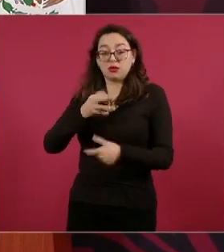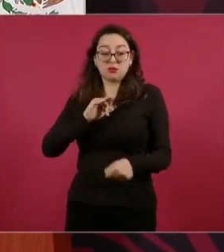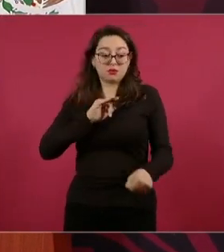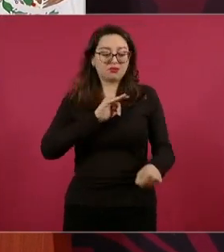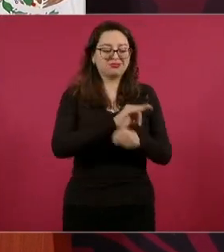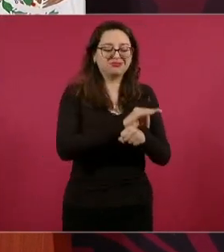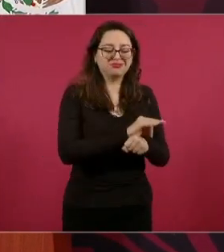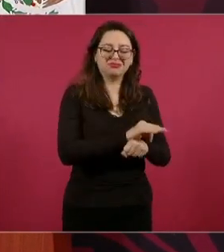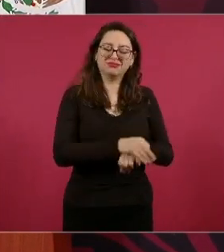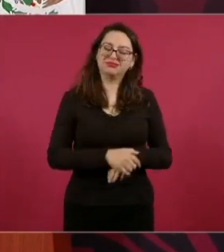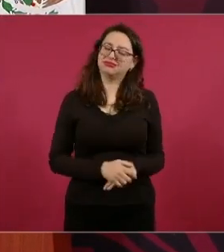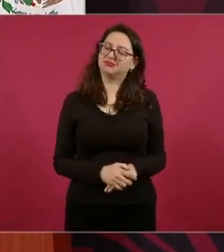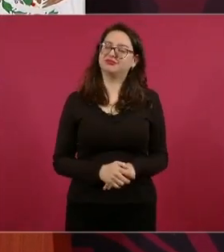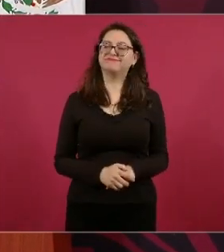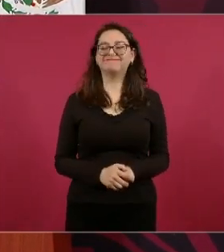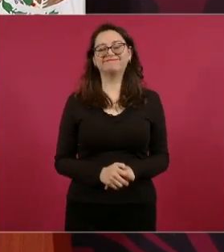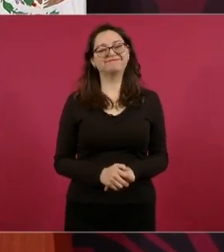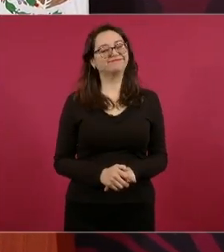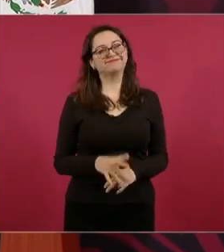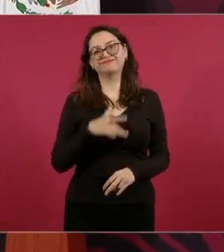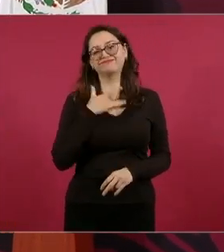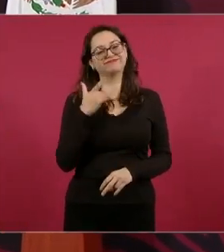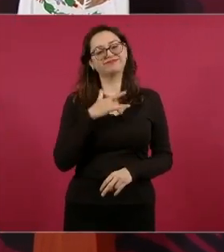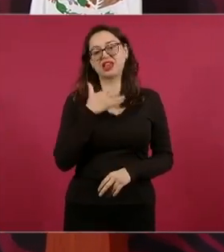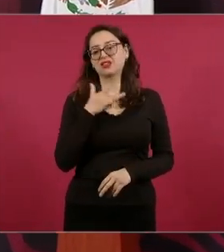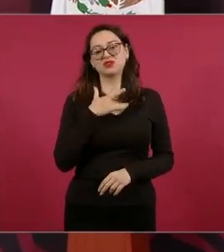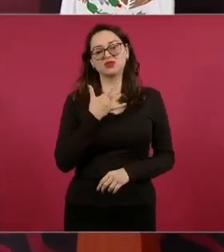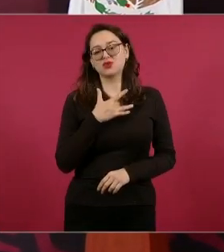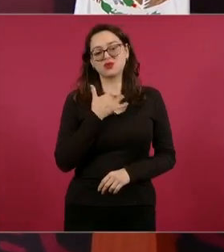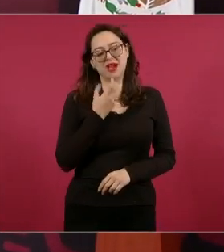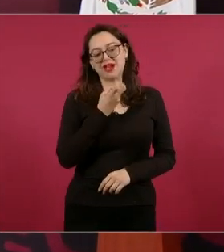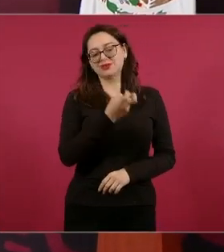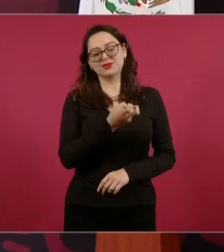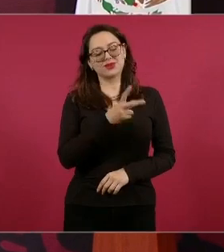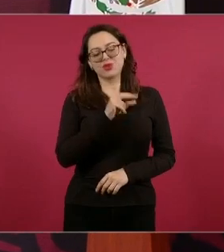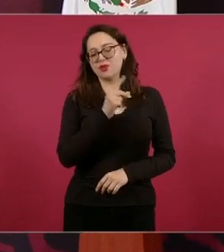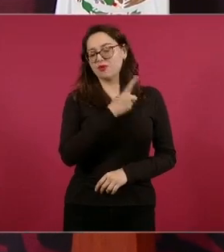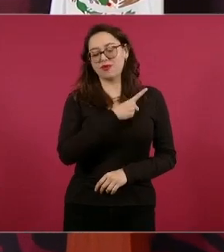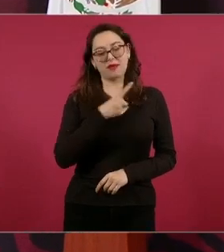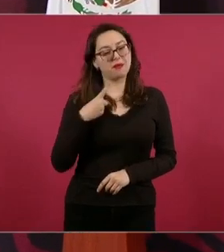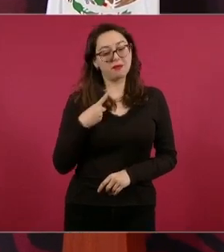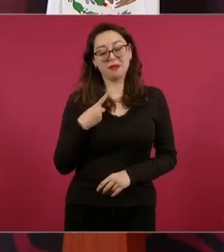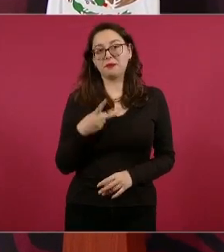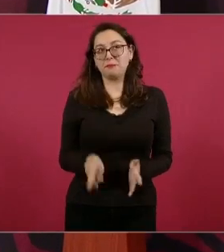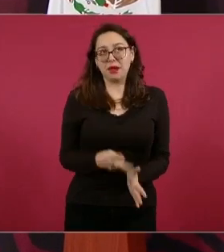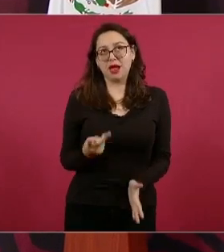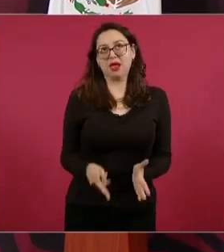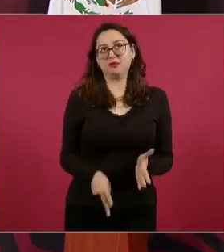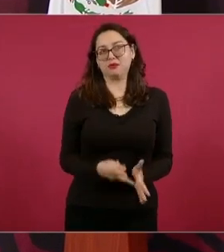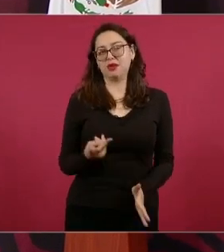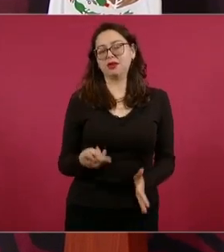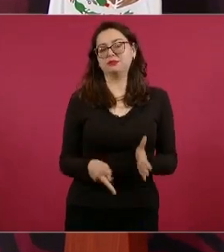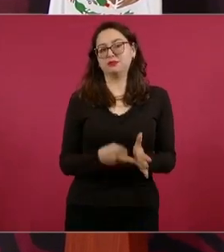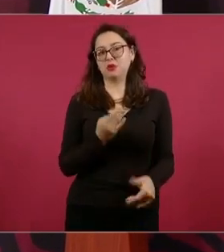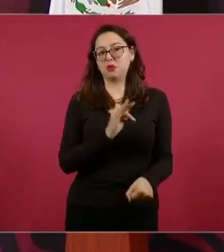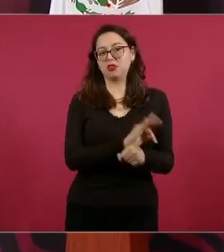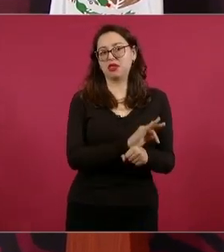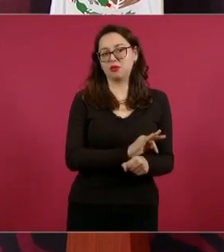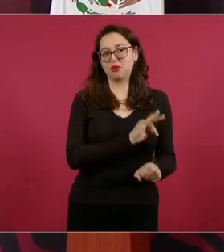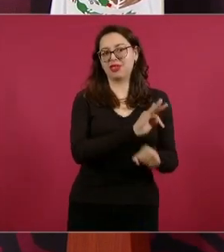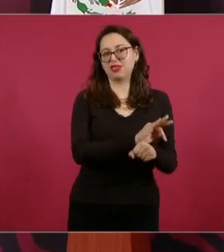deba utilizarse en todos los casos. Nos importan mucho, por ejemplo, y aprovecho